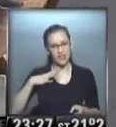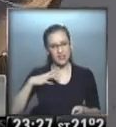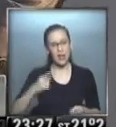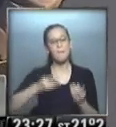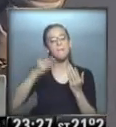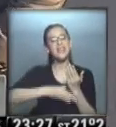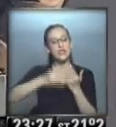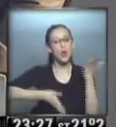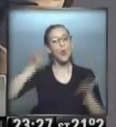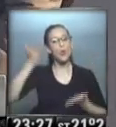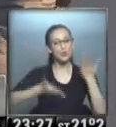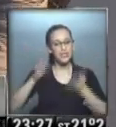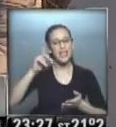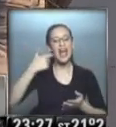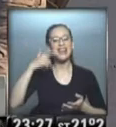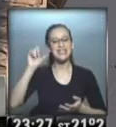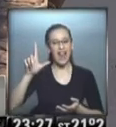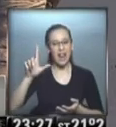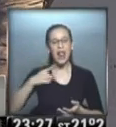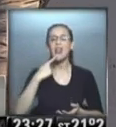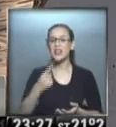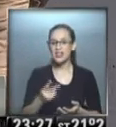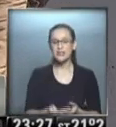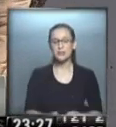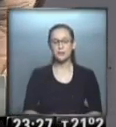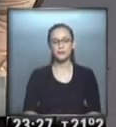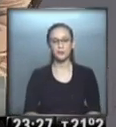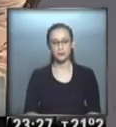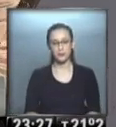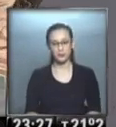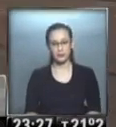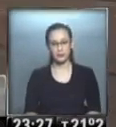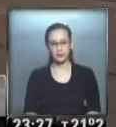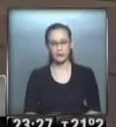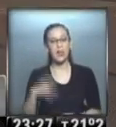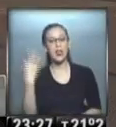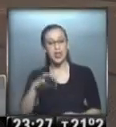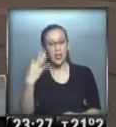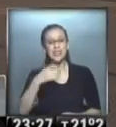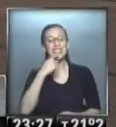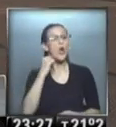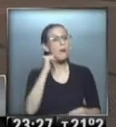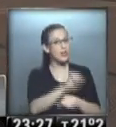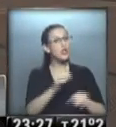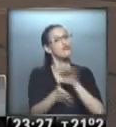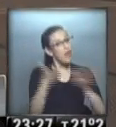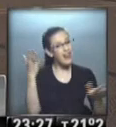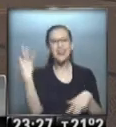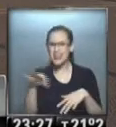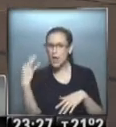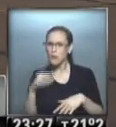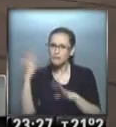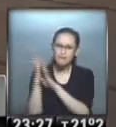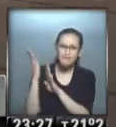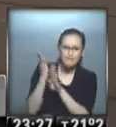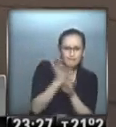Ricardo Casal, destacó que los casos de salidas transitorias requieren de un seguimiento más preciso.